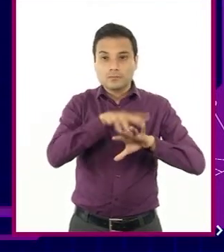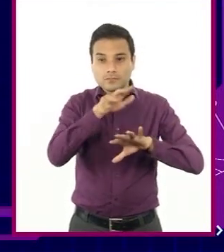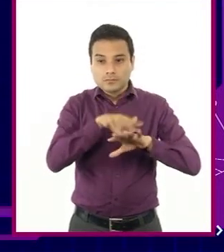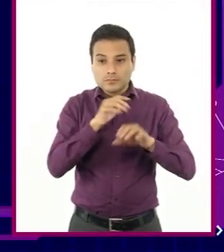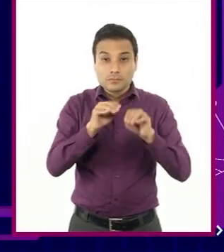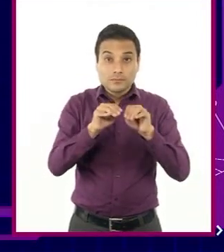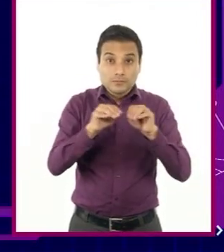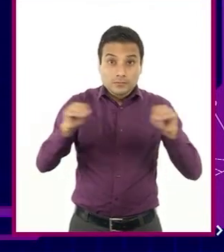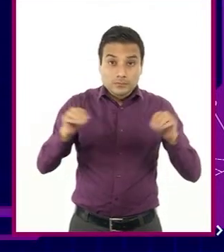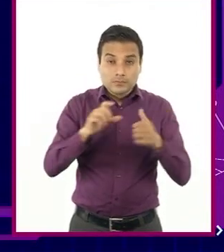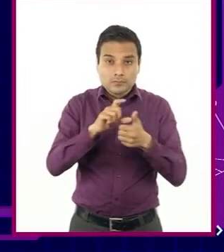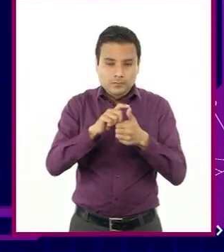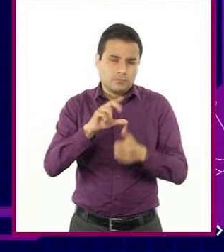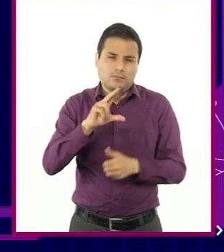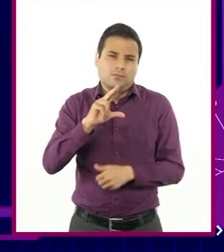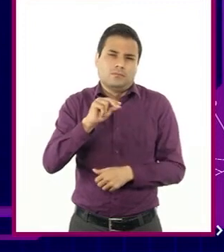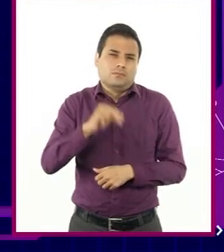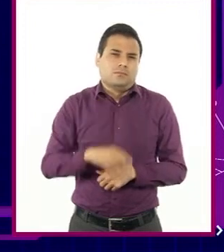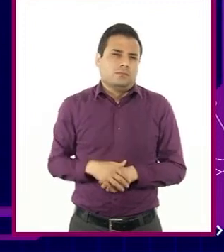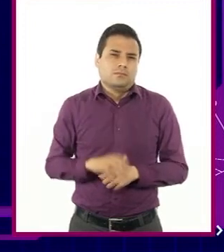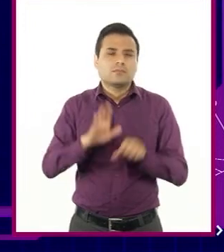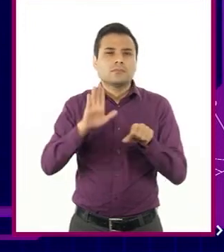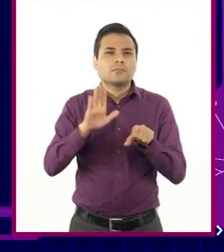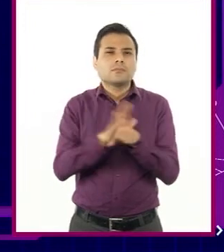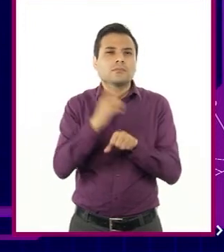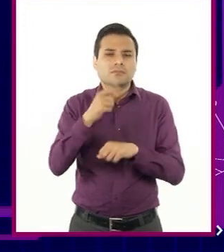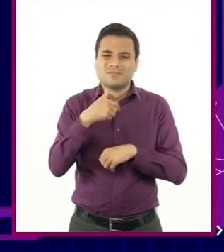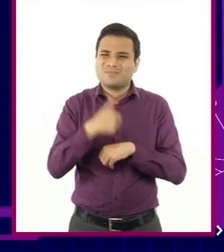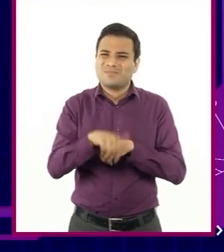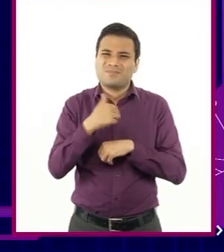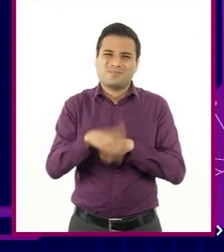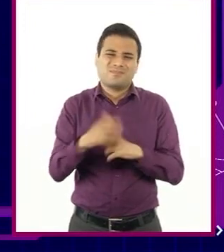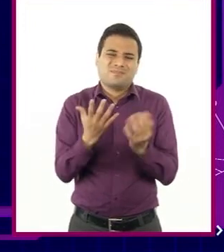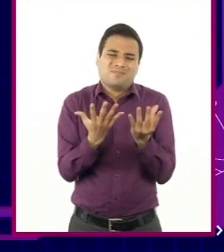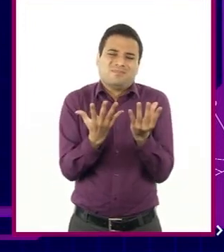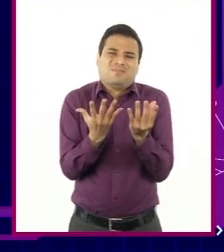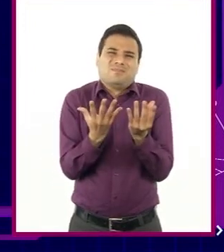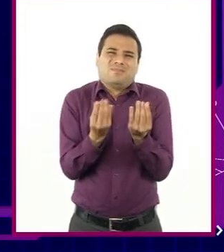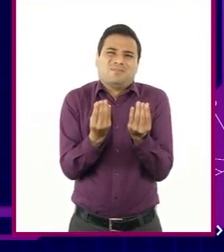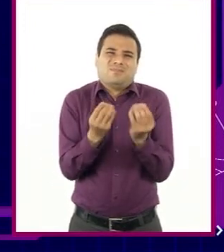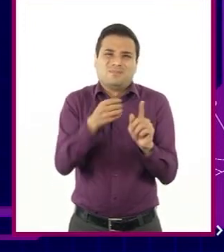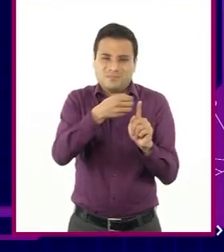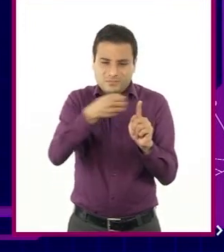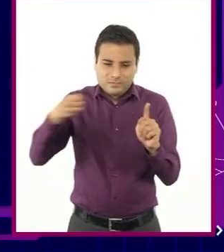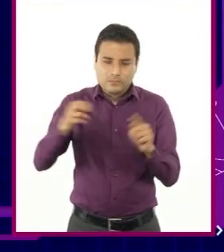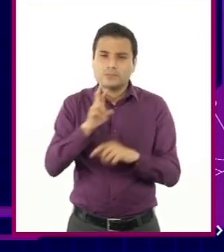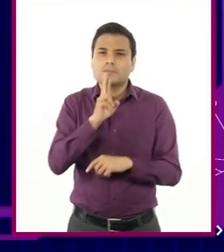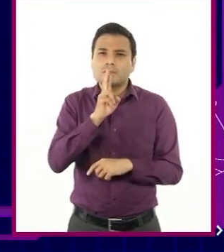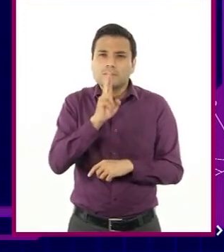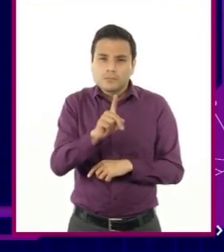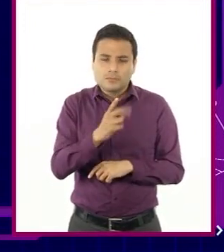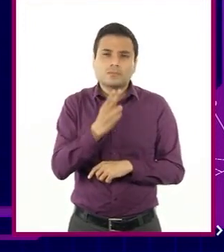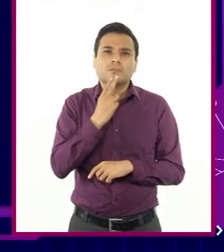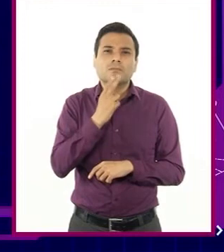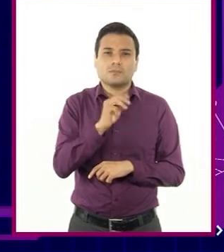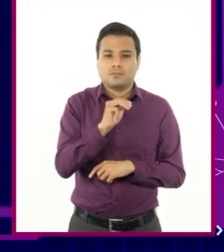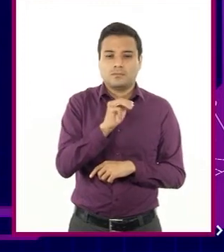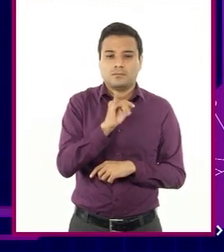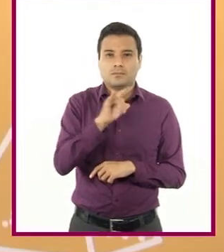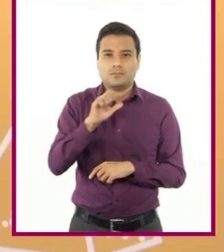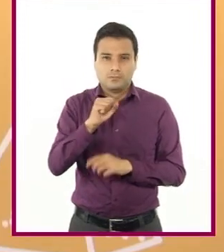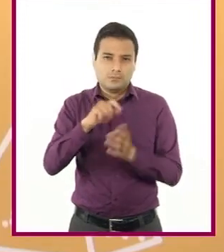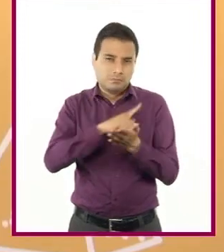metros, ya que se obtienen los valores muy grandes. En este caso, es más conveniente utilizar unidades como las millas y los